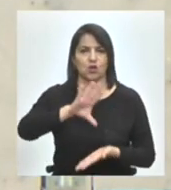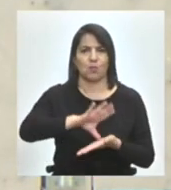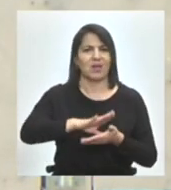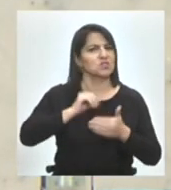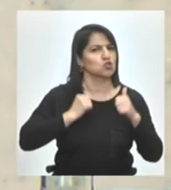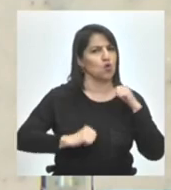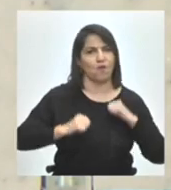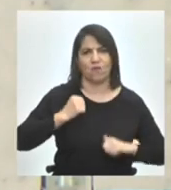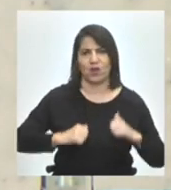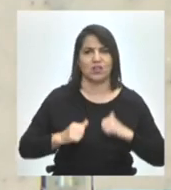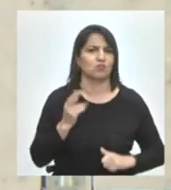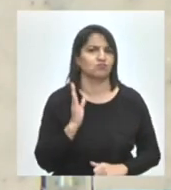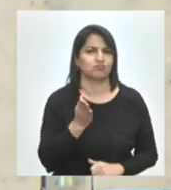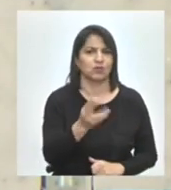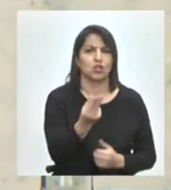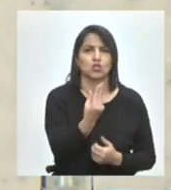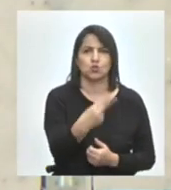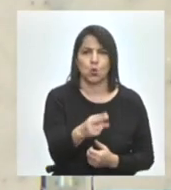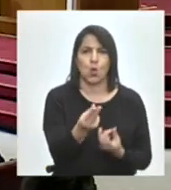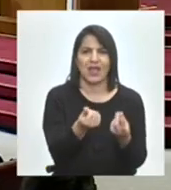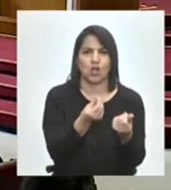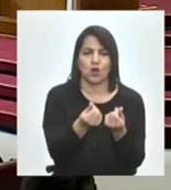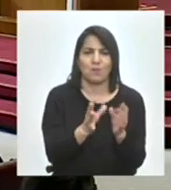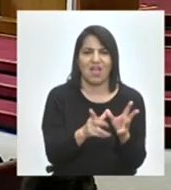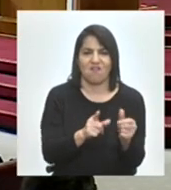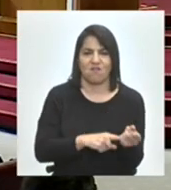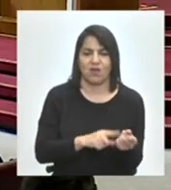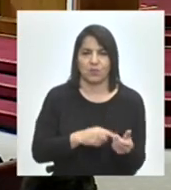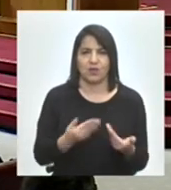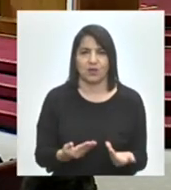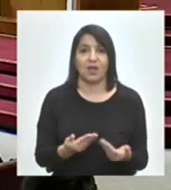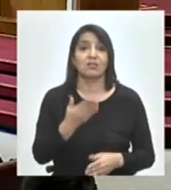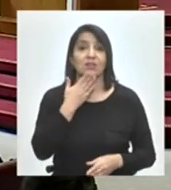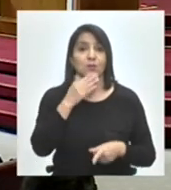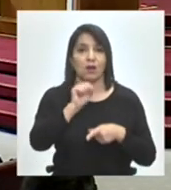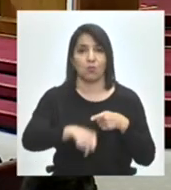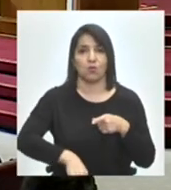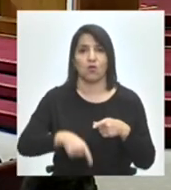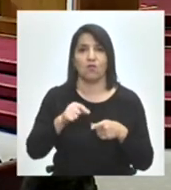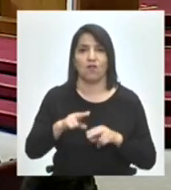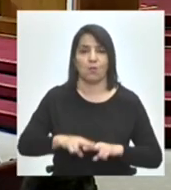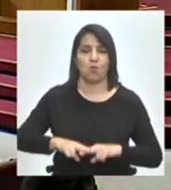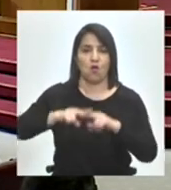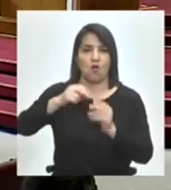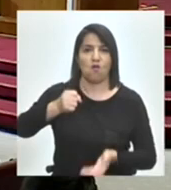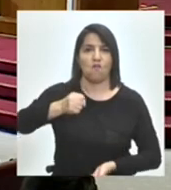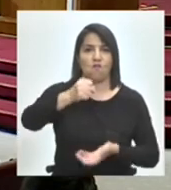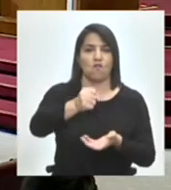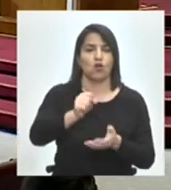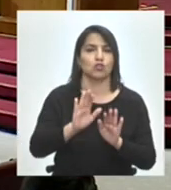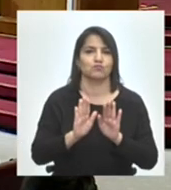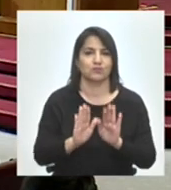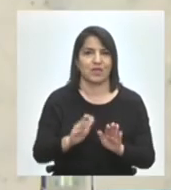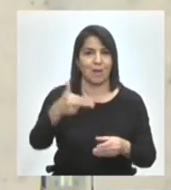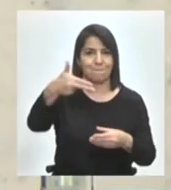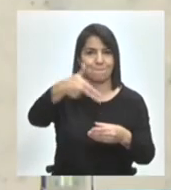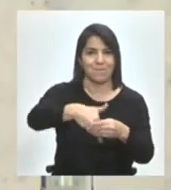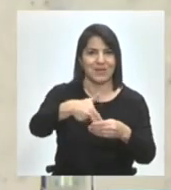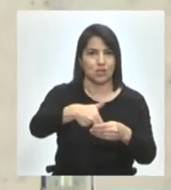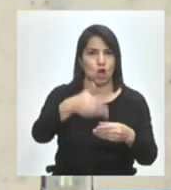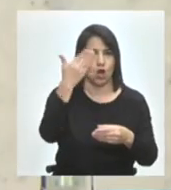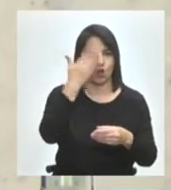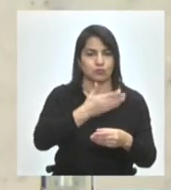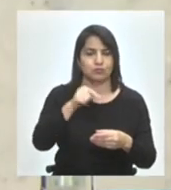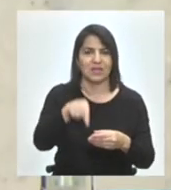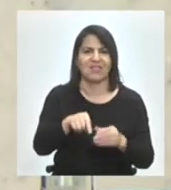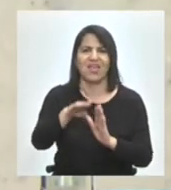sufriendo en su economía familiar. También aprobamos el Fondo de Estabilización de Precios del Petróleo, permitiendo disminuir